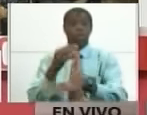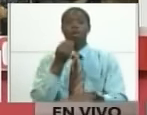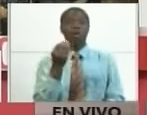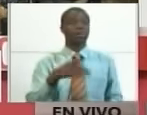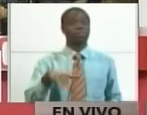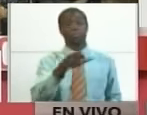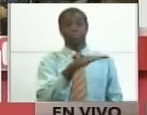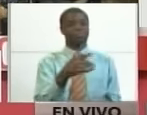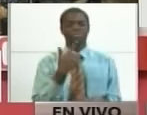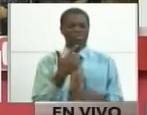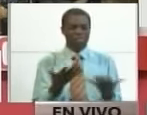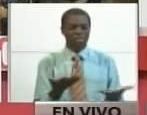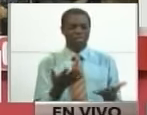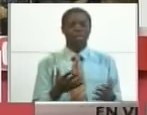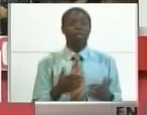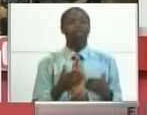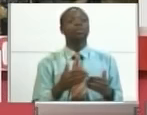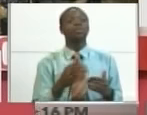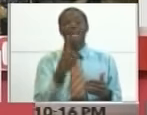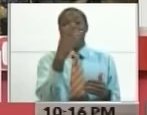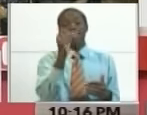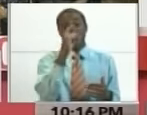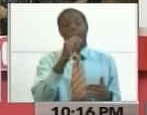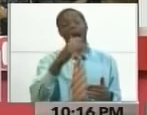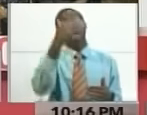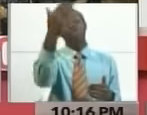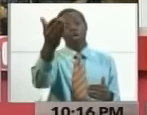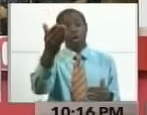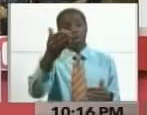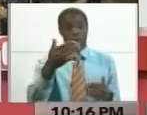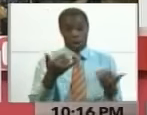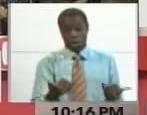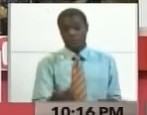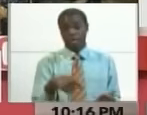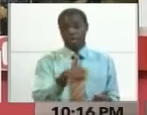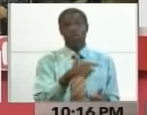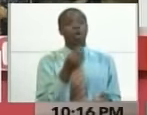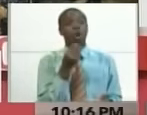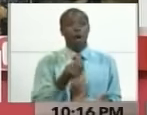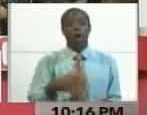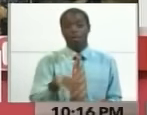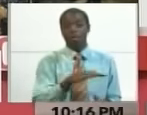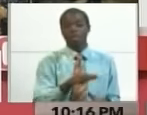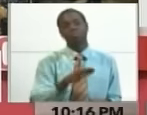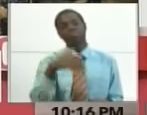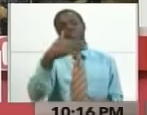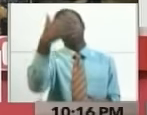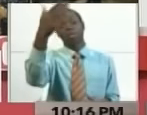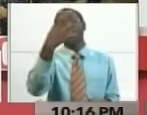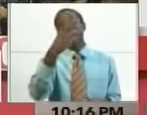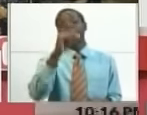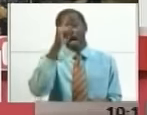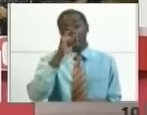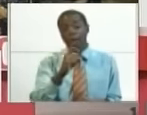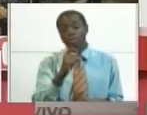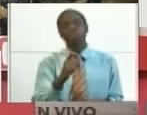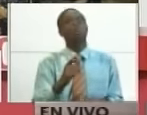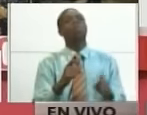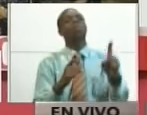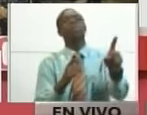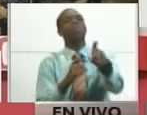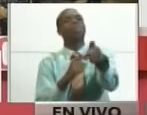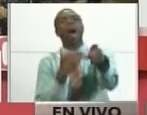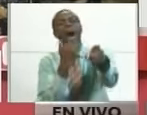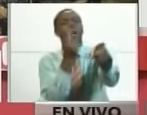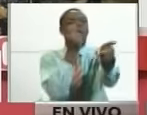que dentro de 30 años, ellos, porque estamos aquí con la juventud, dentro de 30 años, uno de ellos, una